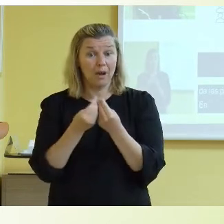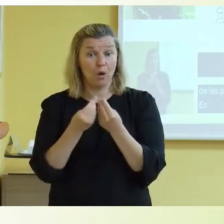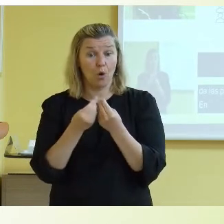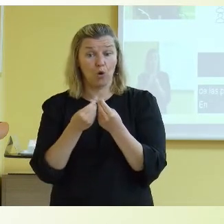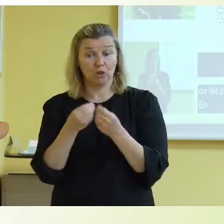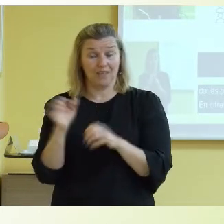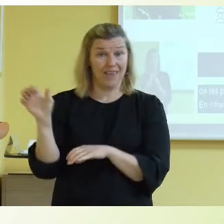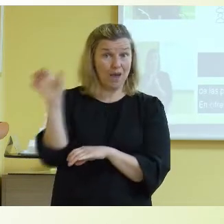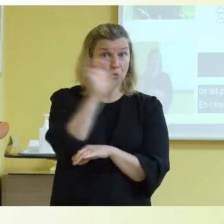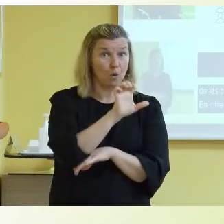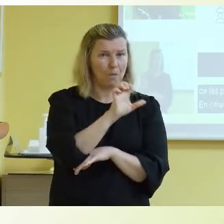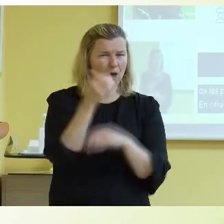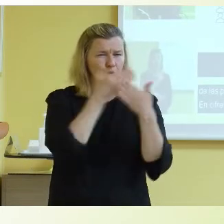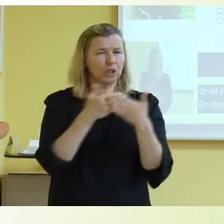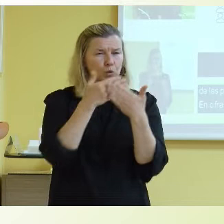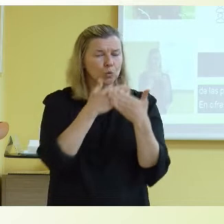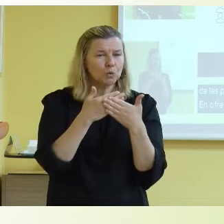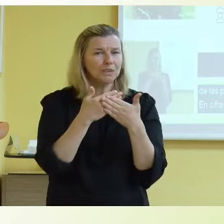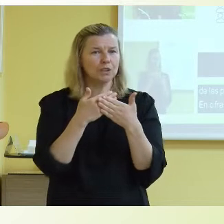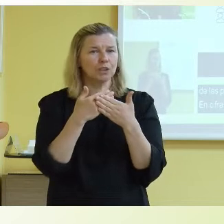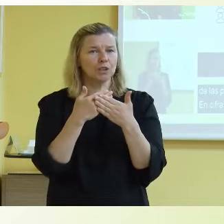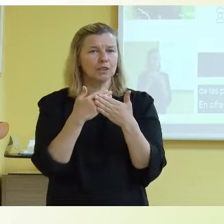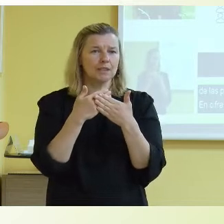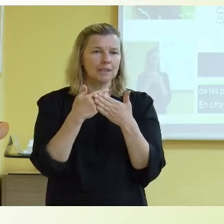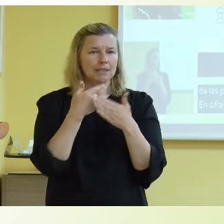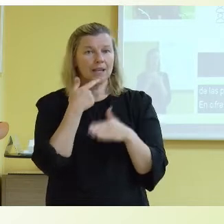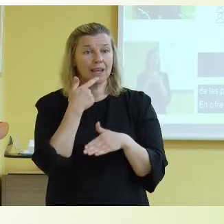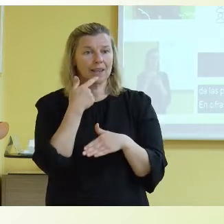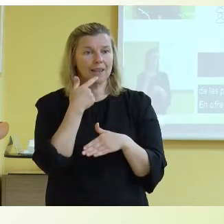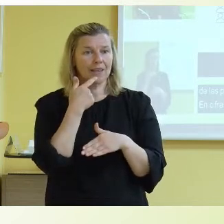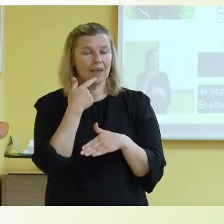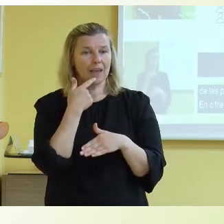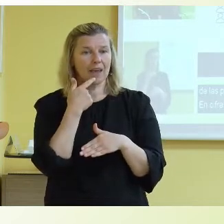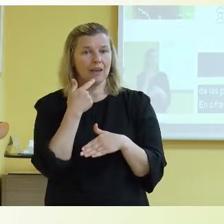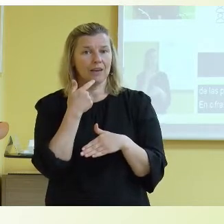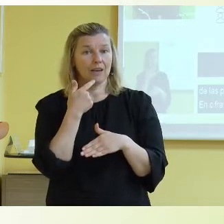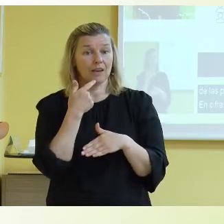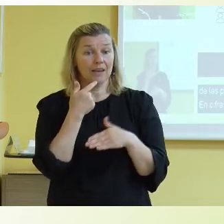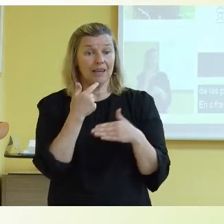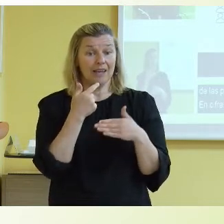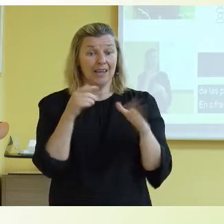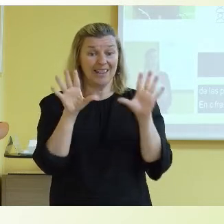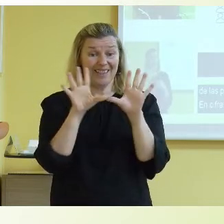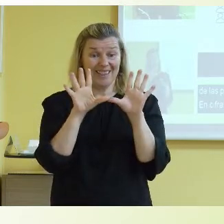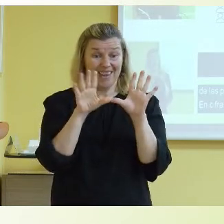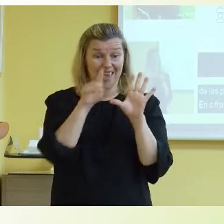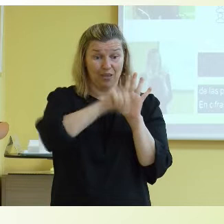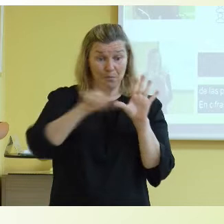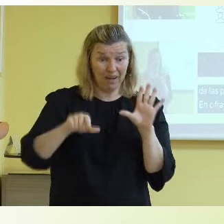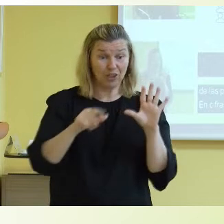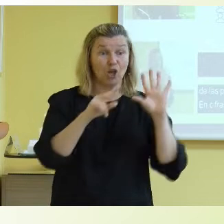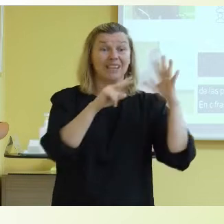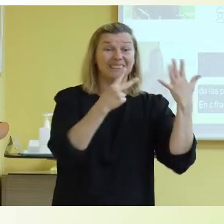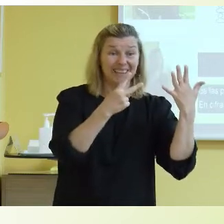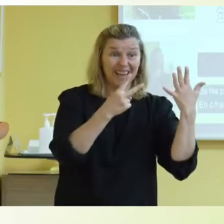Eurordis hablan de algo que está intrínseco en la definición de las capacidades. 7 cada 10 tienen afectadas una o más de estas